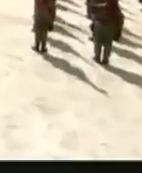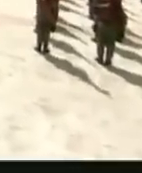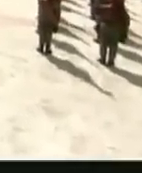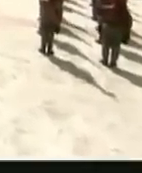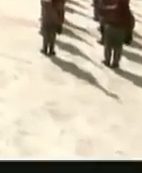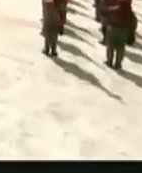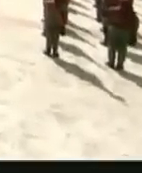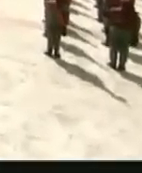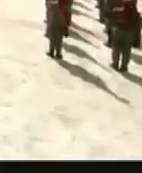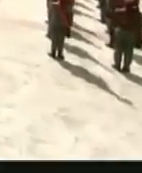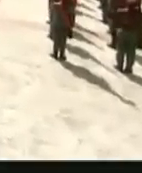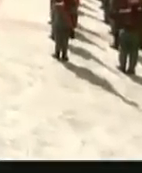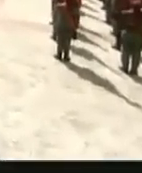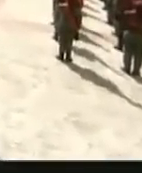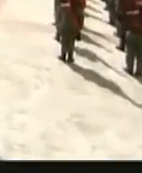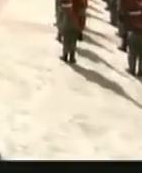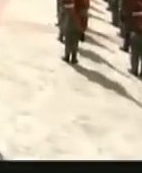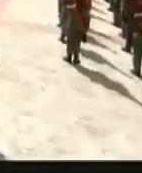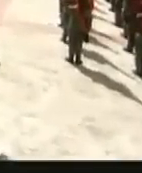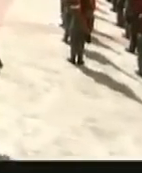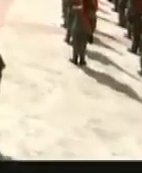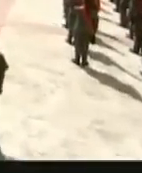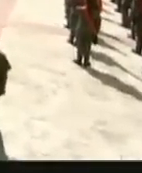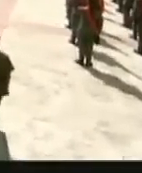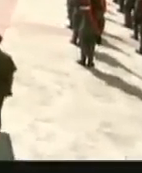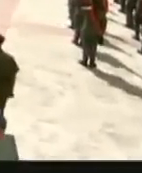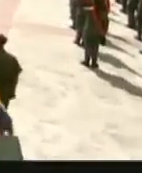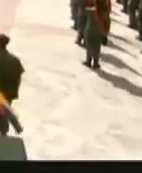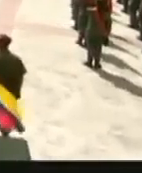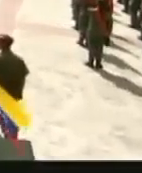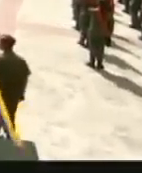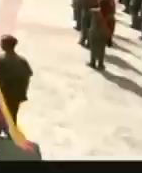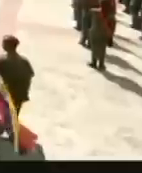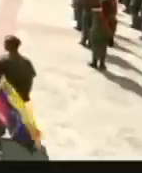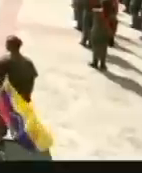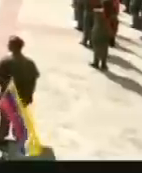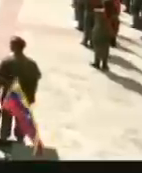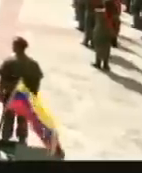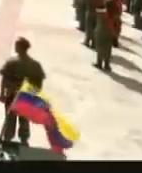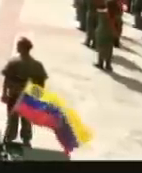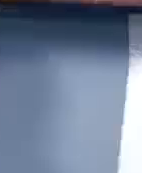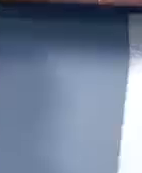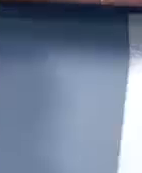importante acto de transmisión. Con ello nosotros vamos a devolver el contacto a los estudios. Adelante.